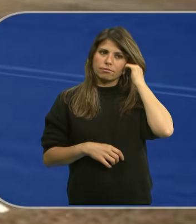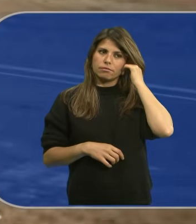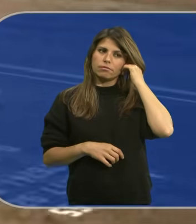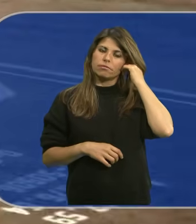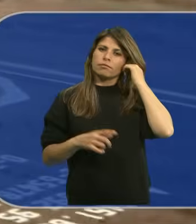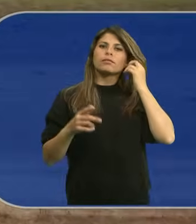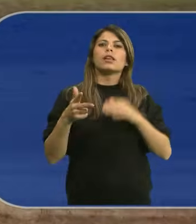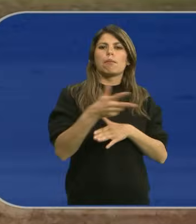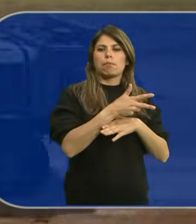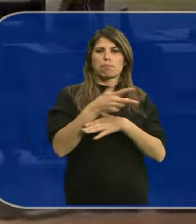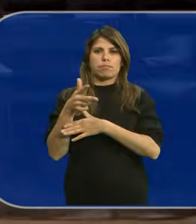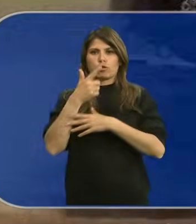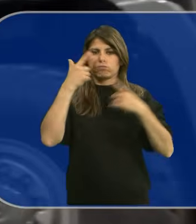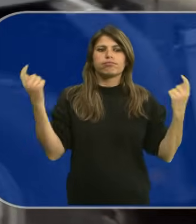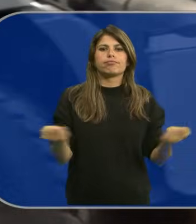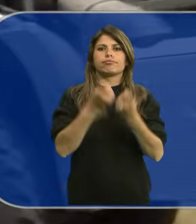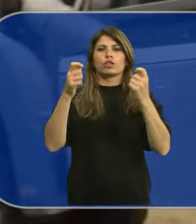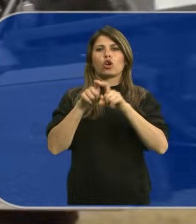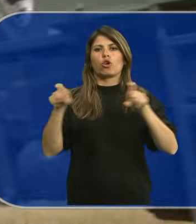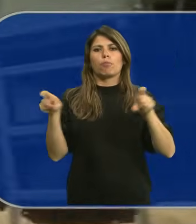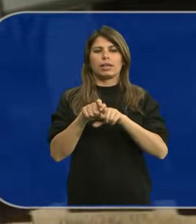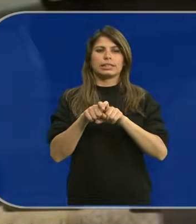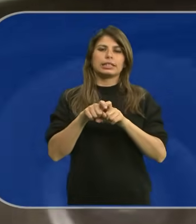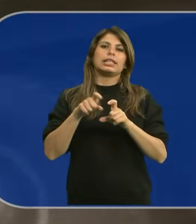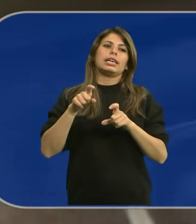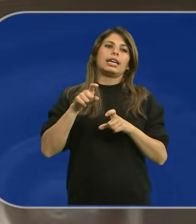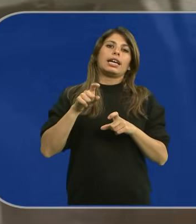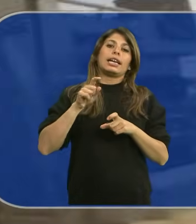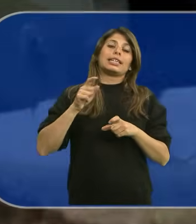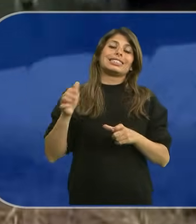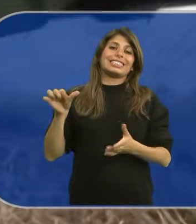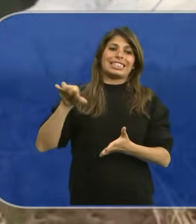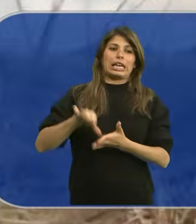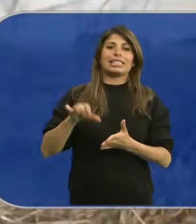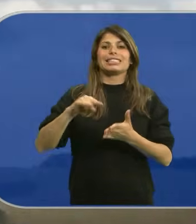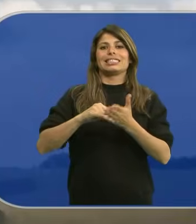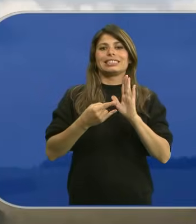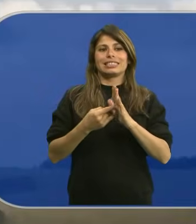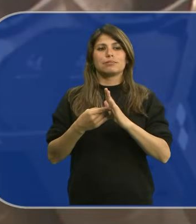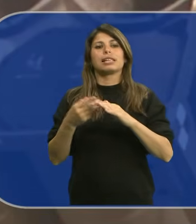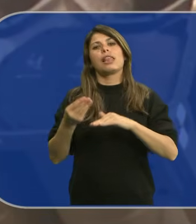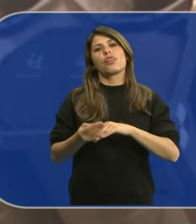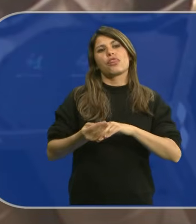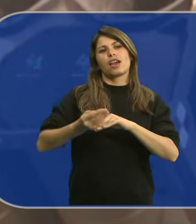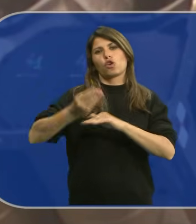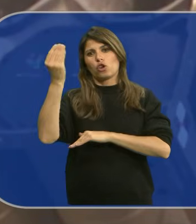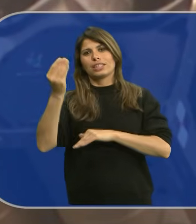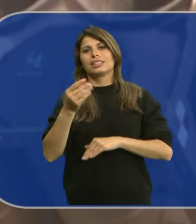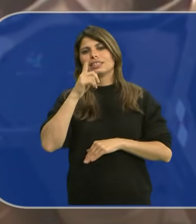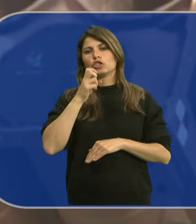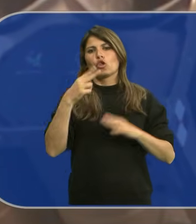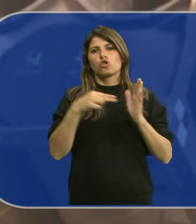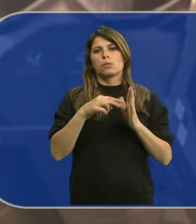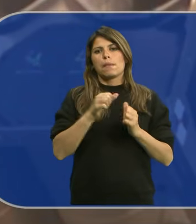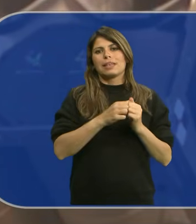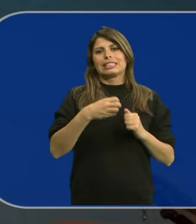Es el vídeo promocional de la compañía israelí Elbit de su sistema Pulse, análogo al lanzacohetes SILAM, con el que desde